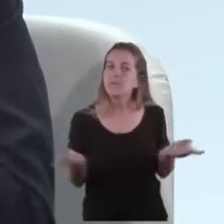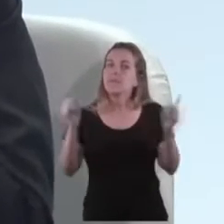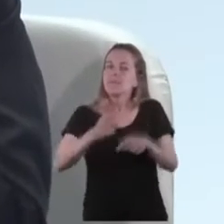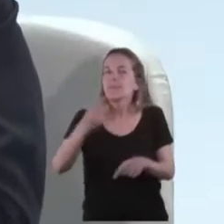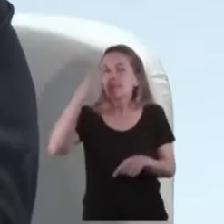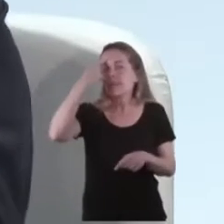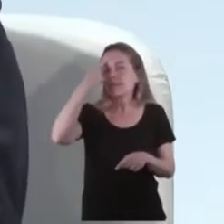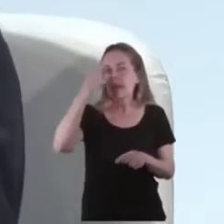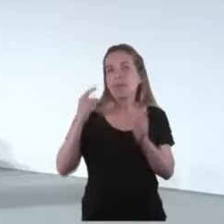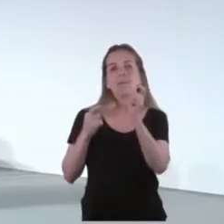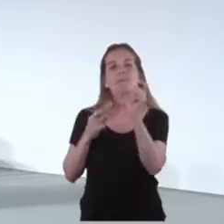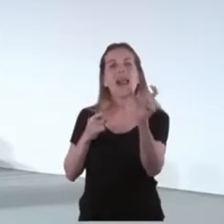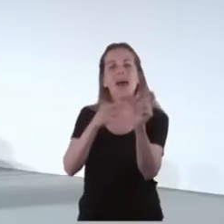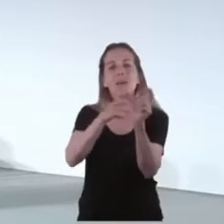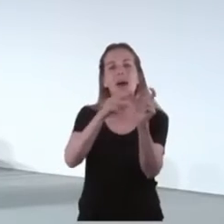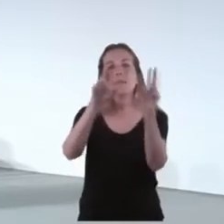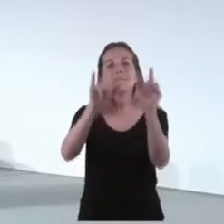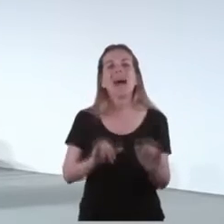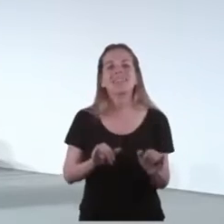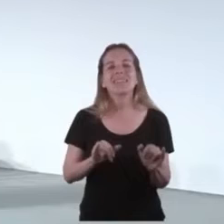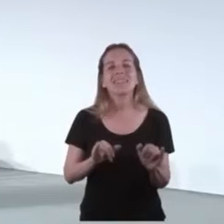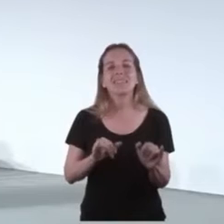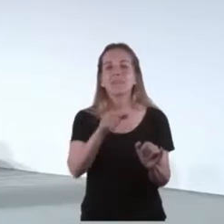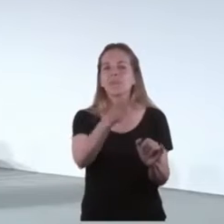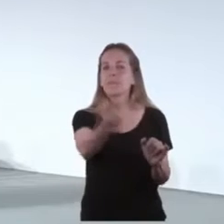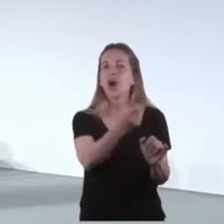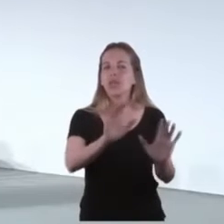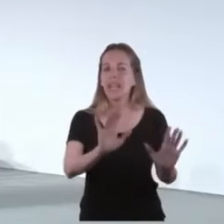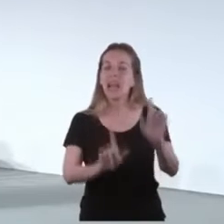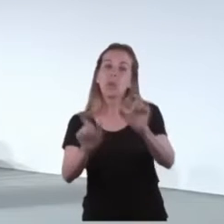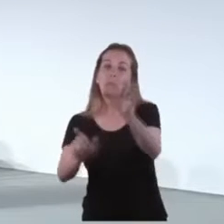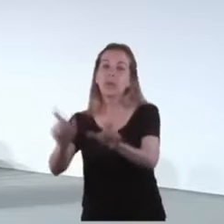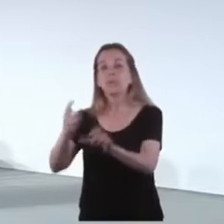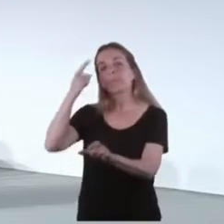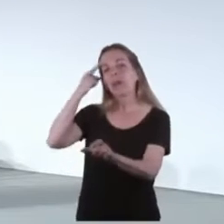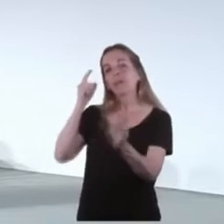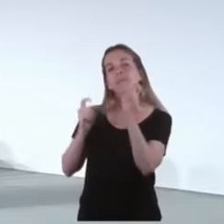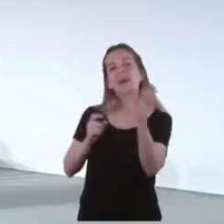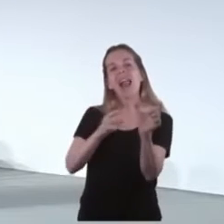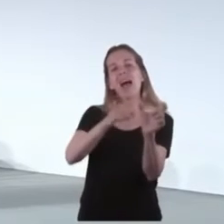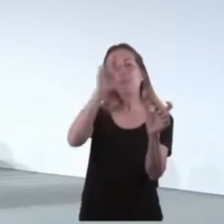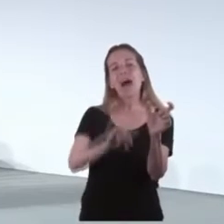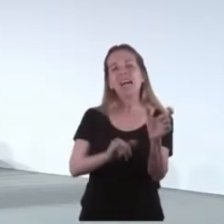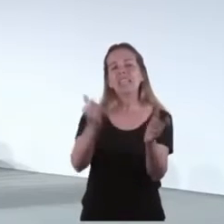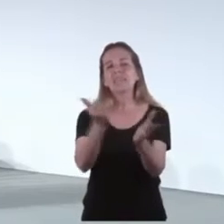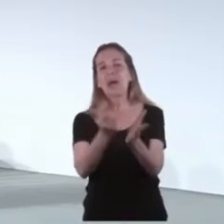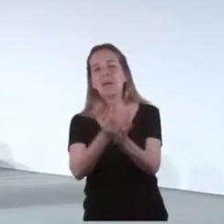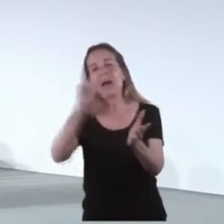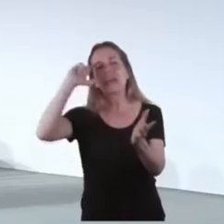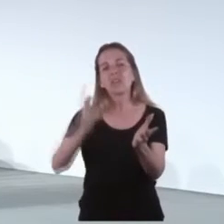valor la palabra paz, aun cuando a muchos les suene naif y piensen que es un acto inocente e